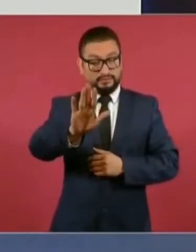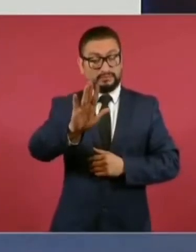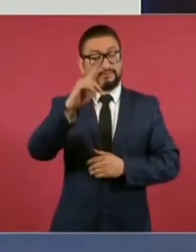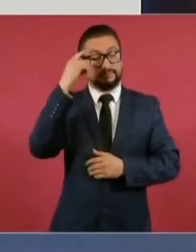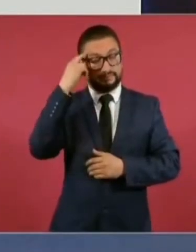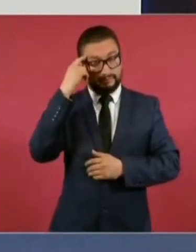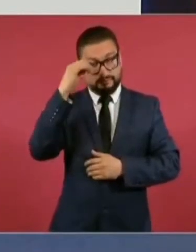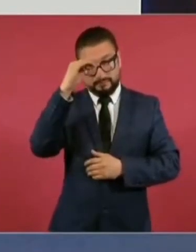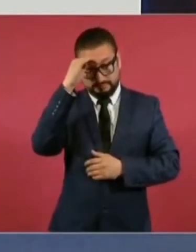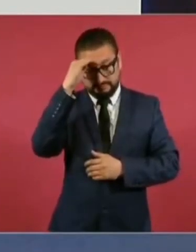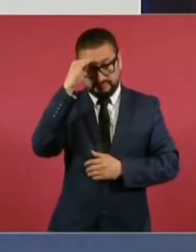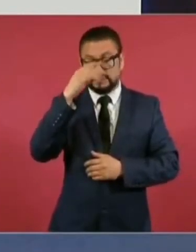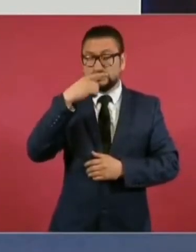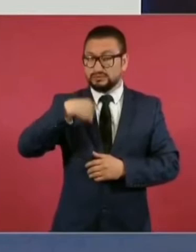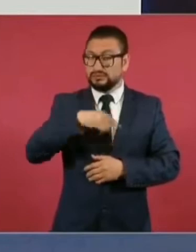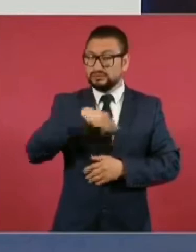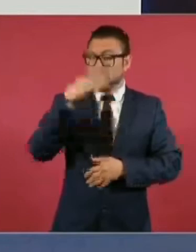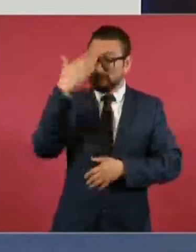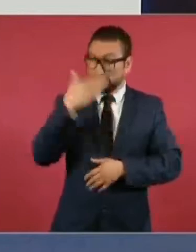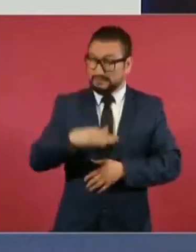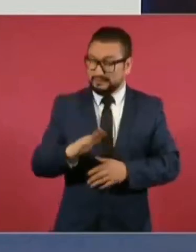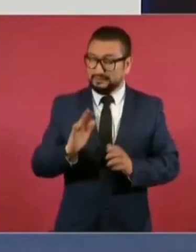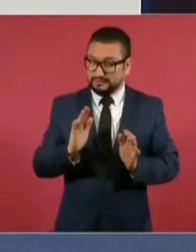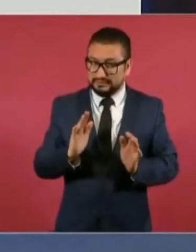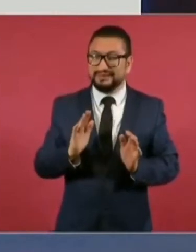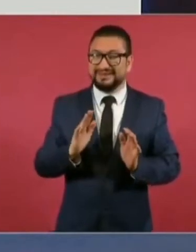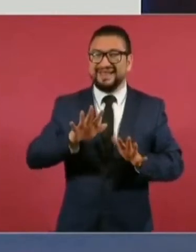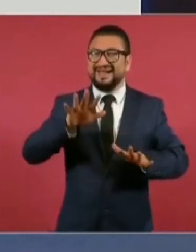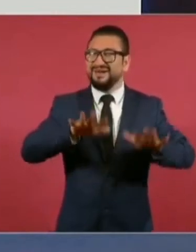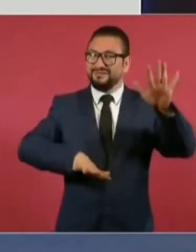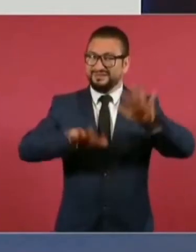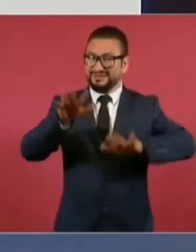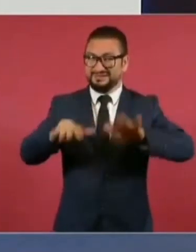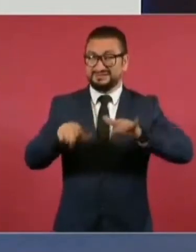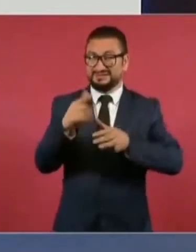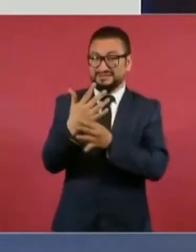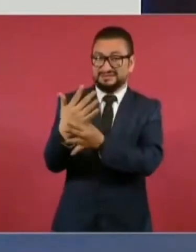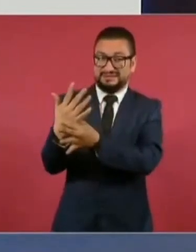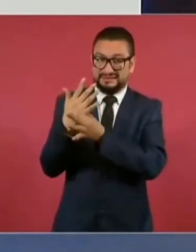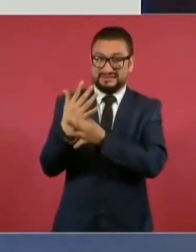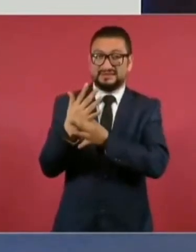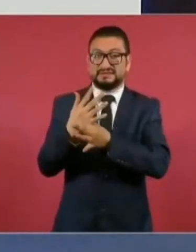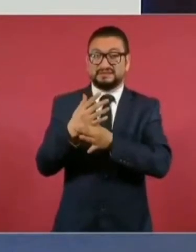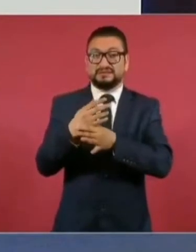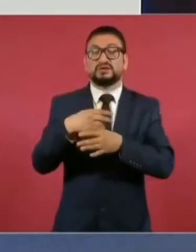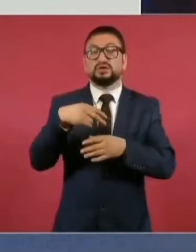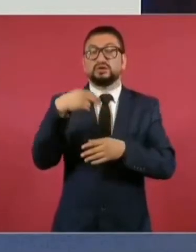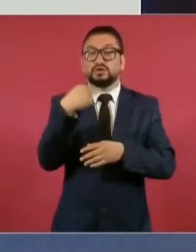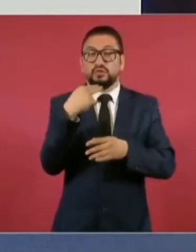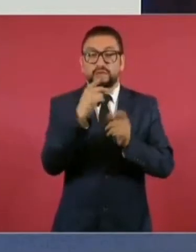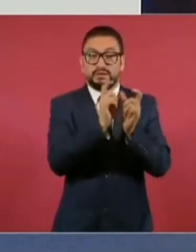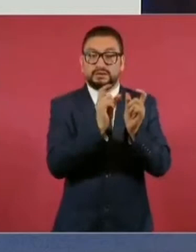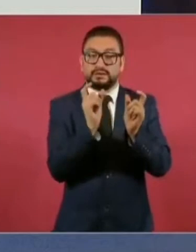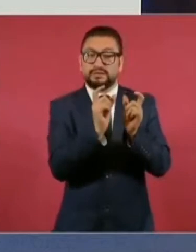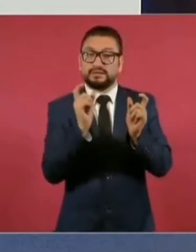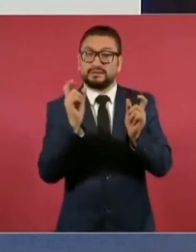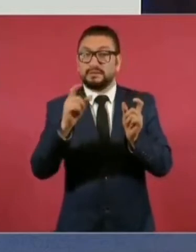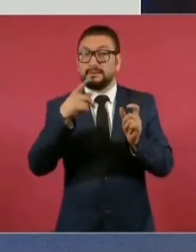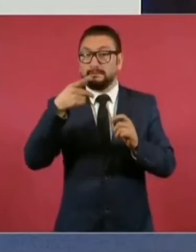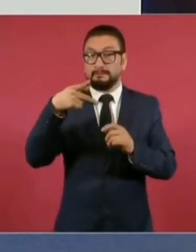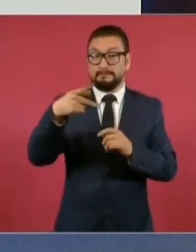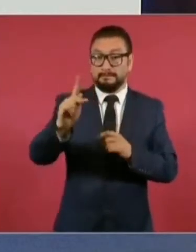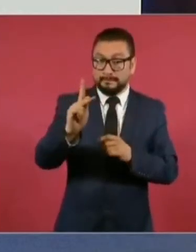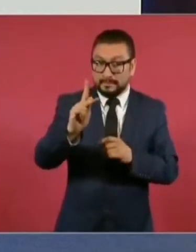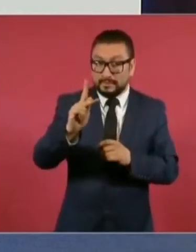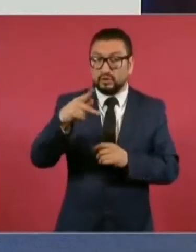y como se sabe, muchas veces se declara aquellos que tienen tus mismos apellidos, pero no necesariamente